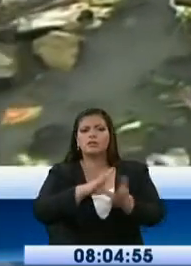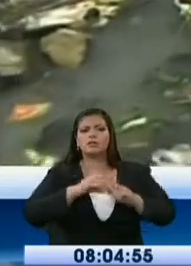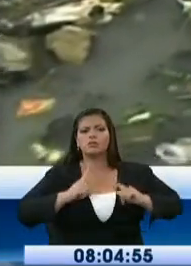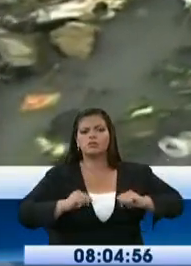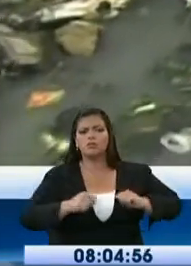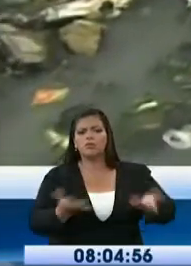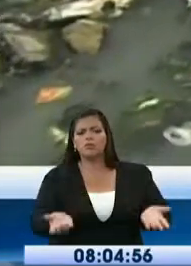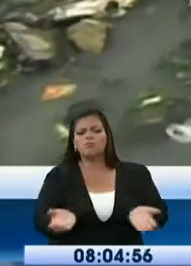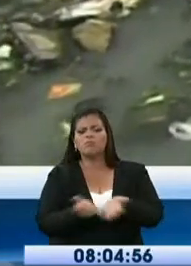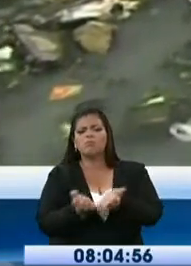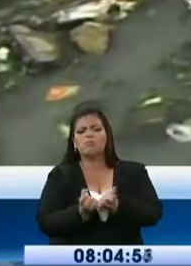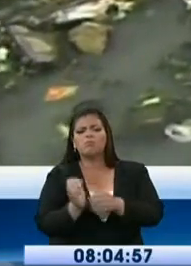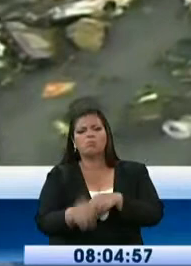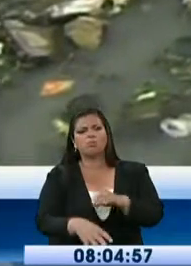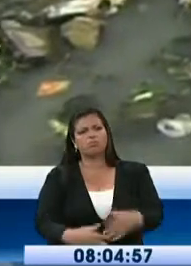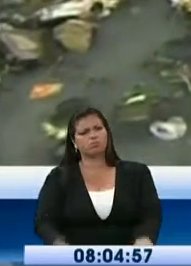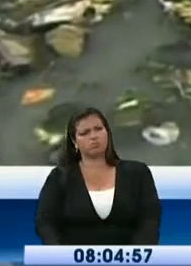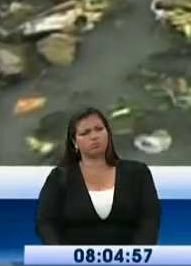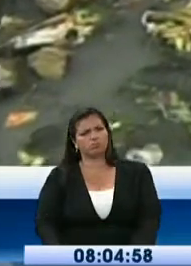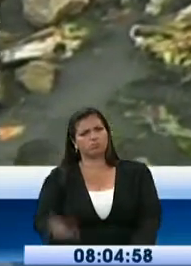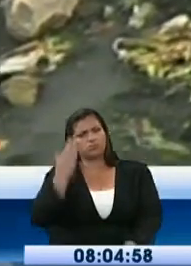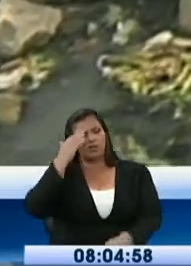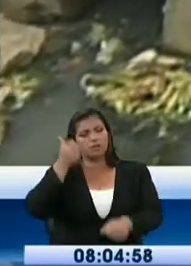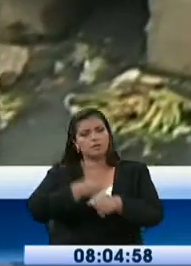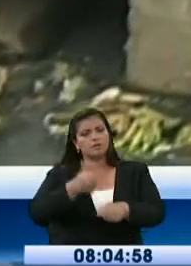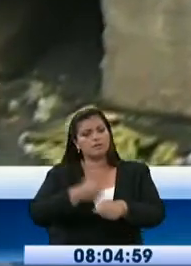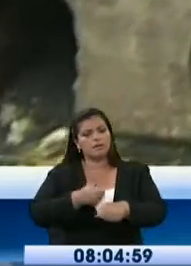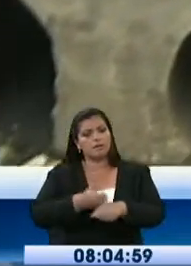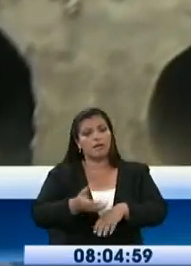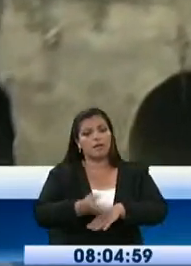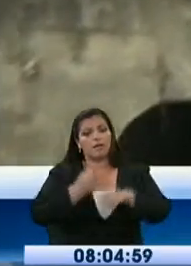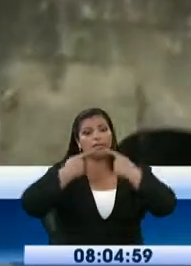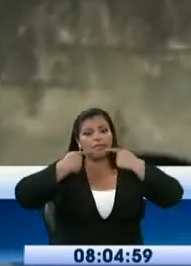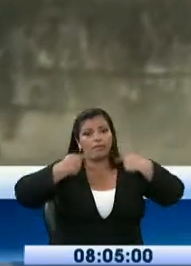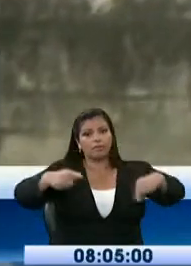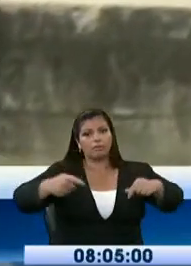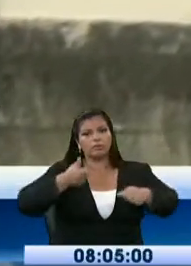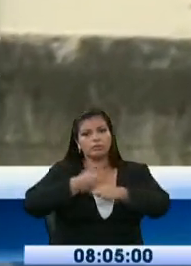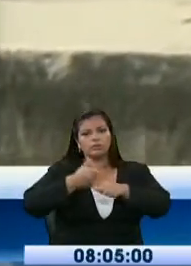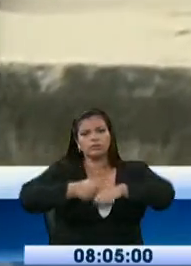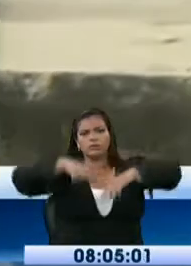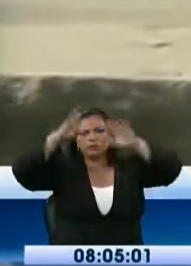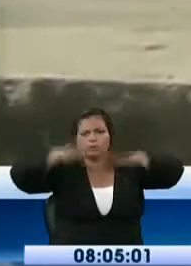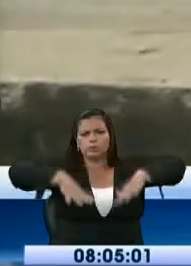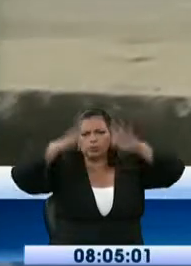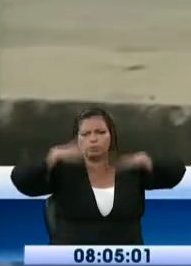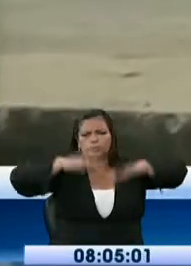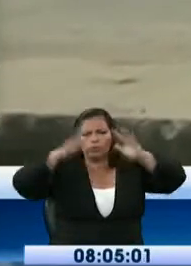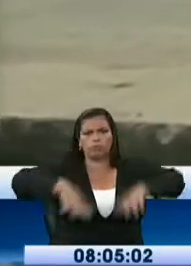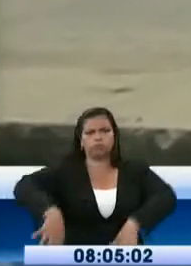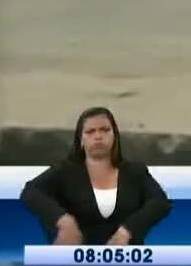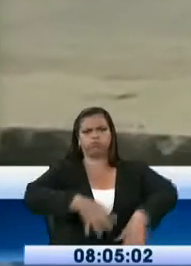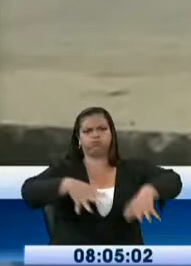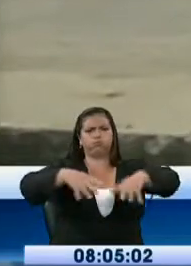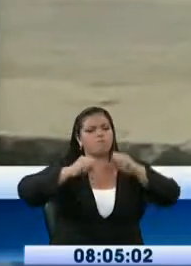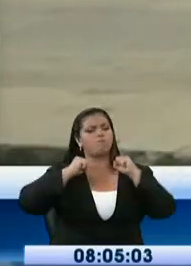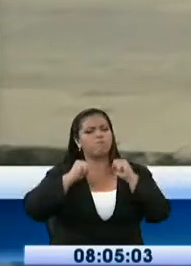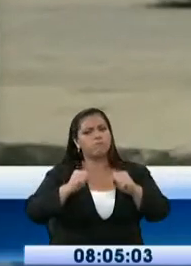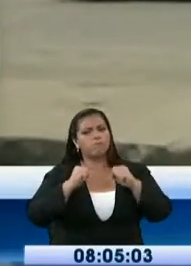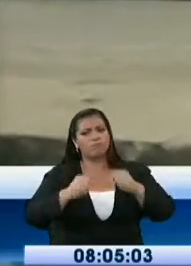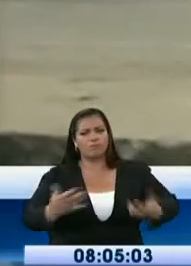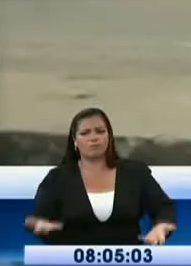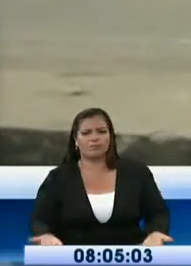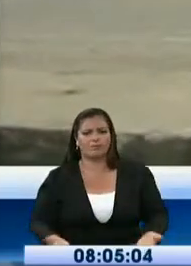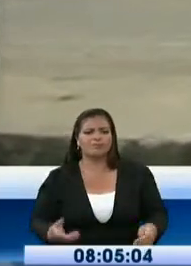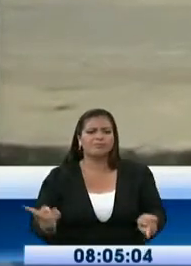lo han anunciado, el fenómeno del Niño, y esto se tapa. Peor todavía, entonces, en manera de agua, digamos, toda la gente se preocuparía más todavía. Entonces